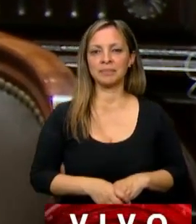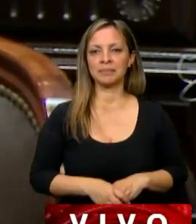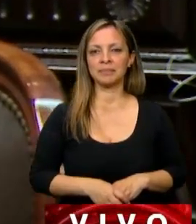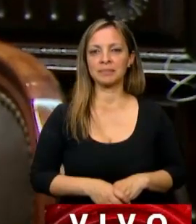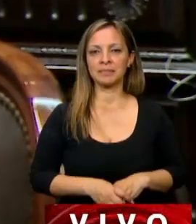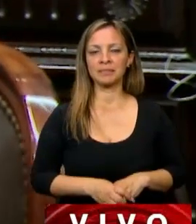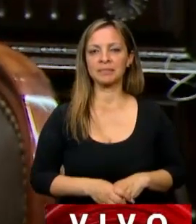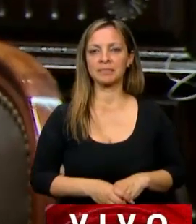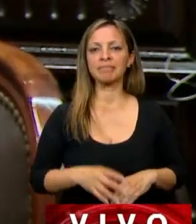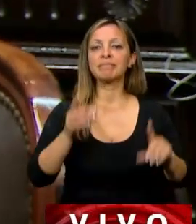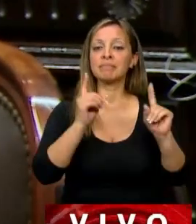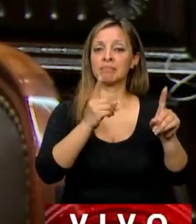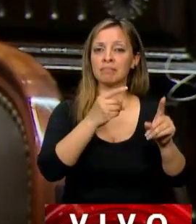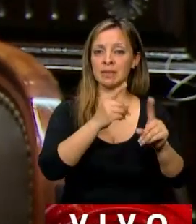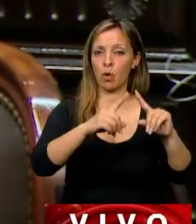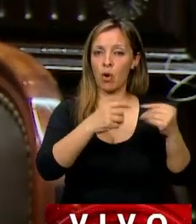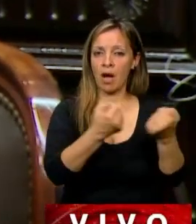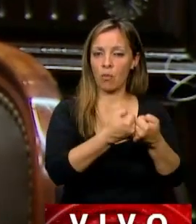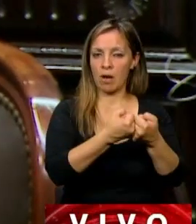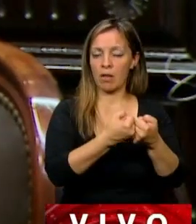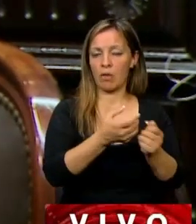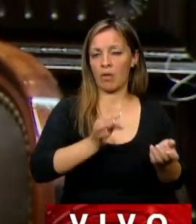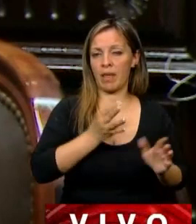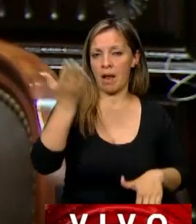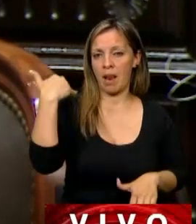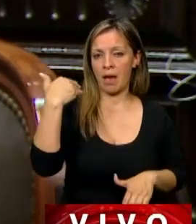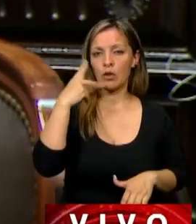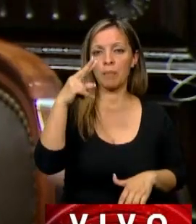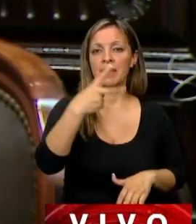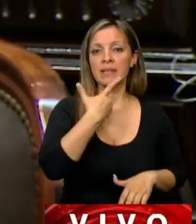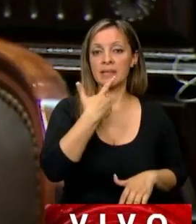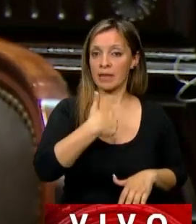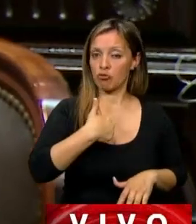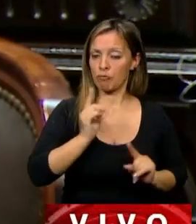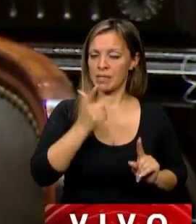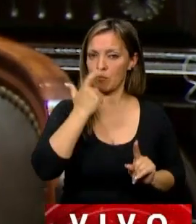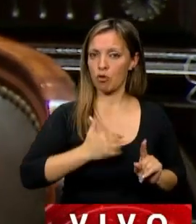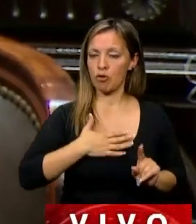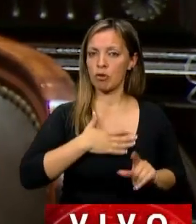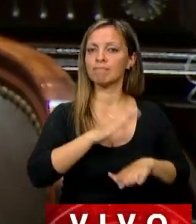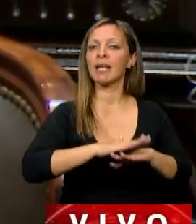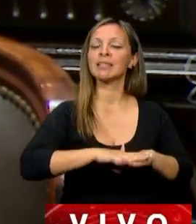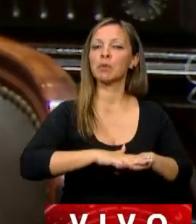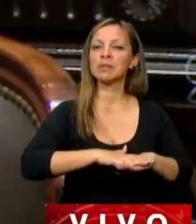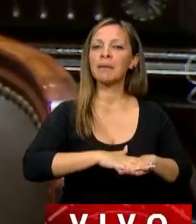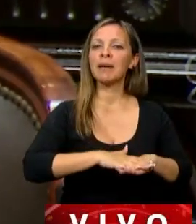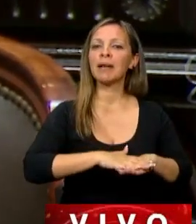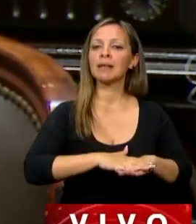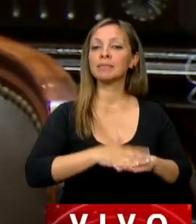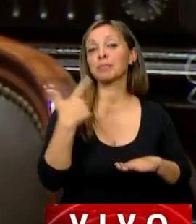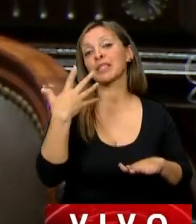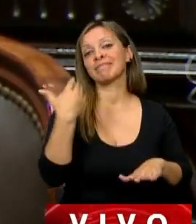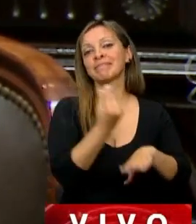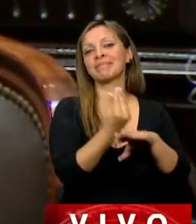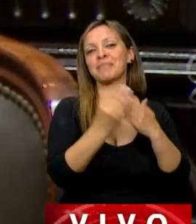El consenso fiscal del año 2017, que tuve la enorme responsabilidad como ministro del